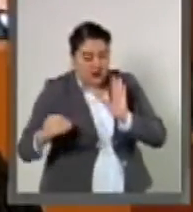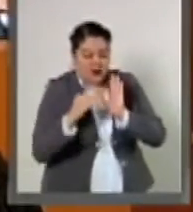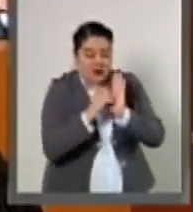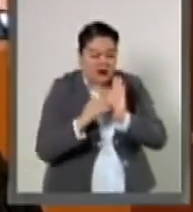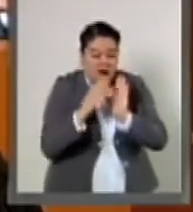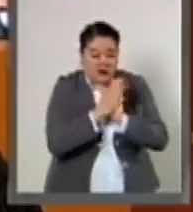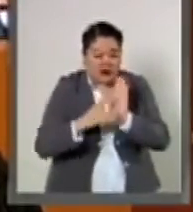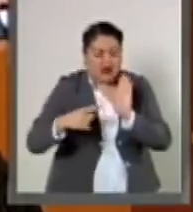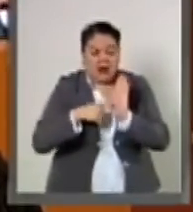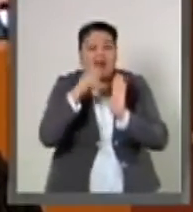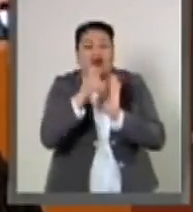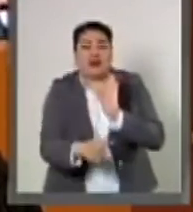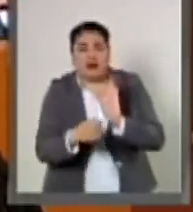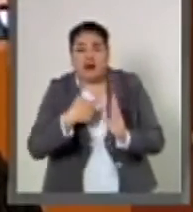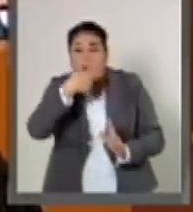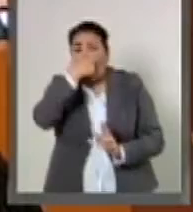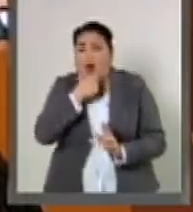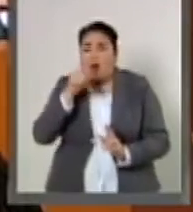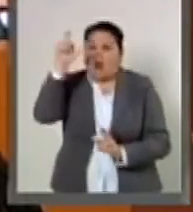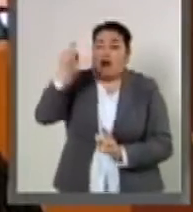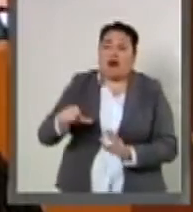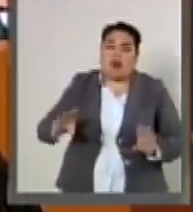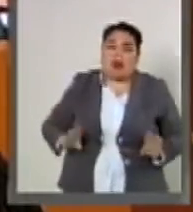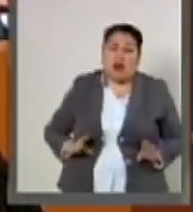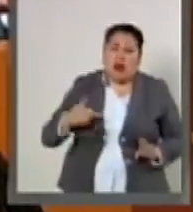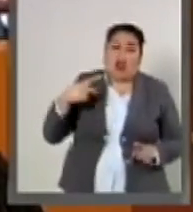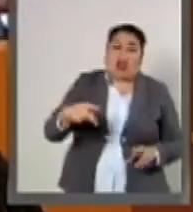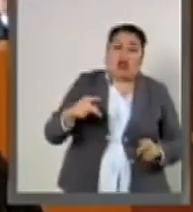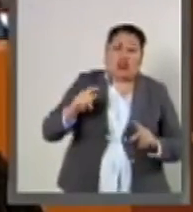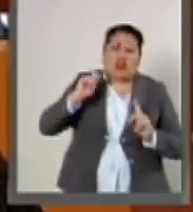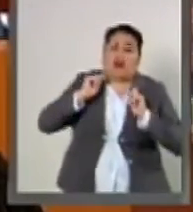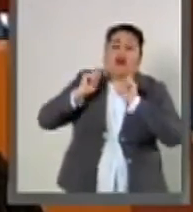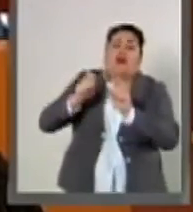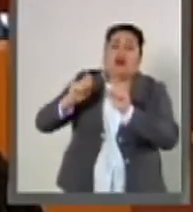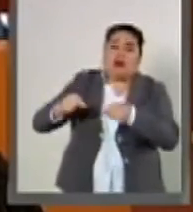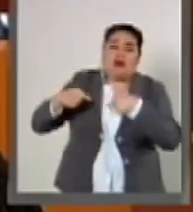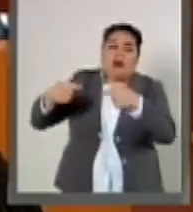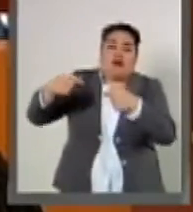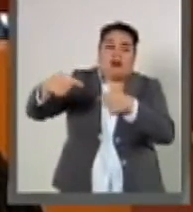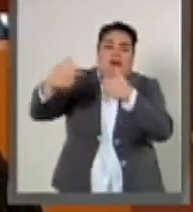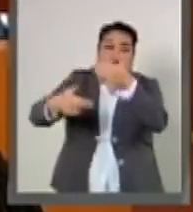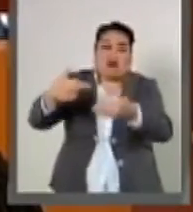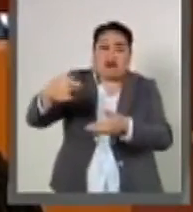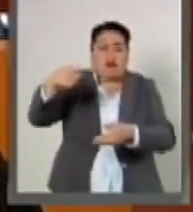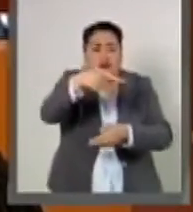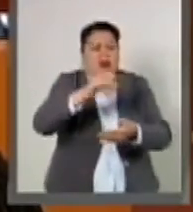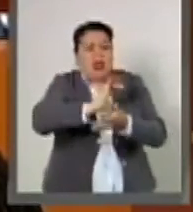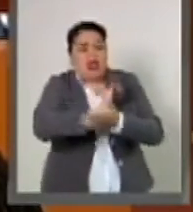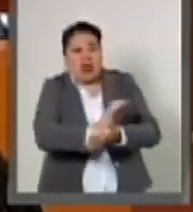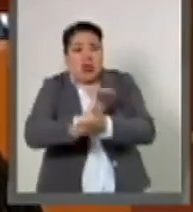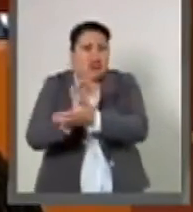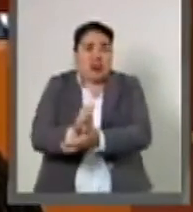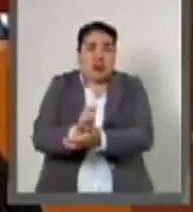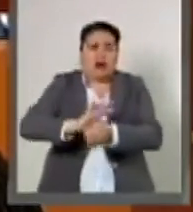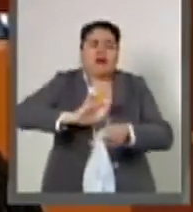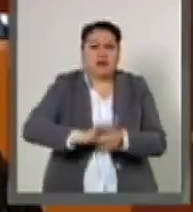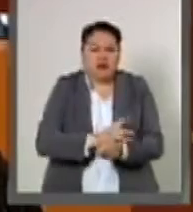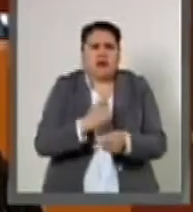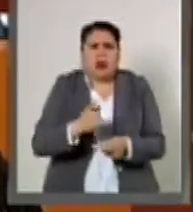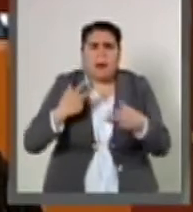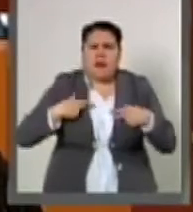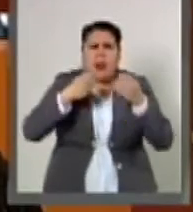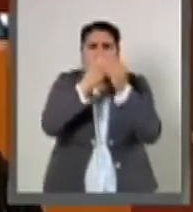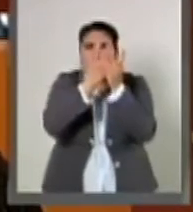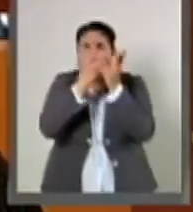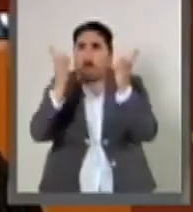refuerzan estereotipos de género que se asocian a los roles que promueven la discriminación, ya que ocasiona en la